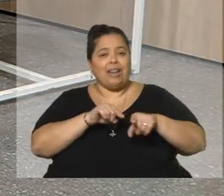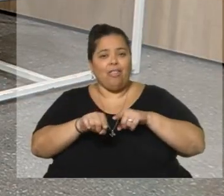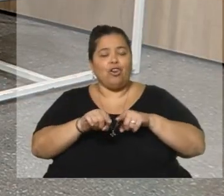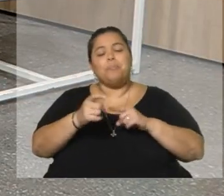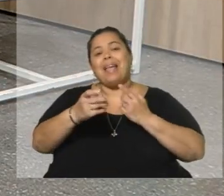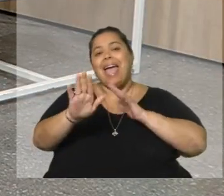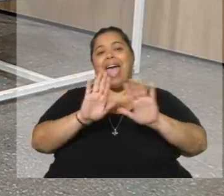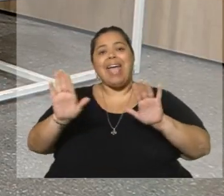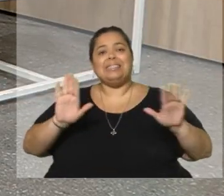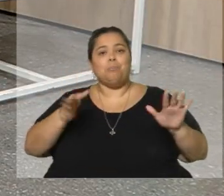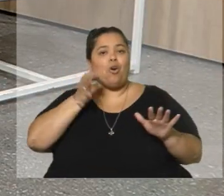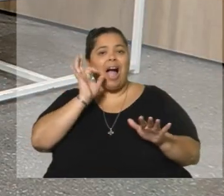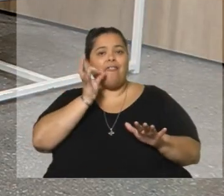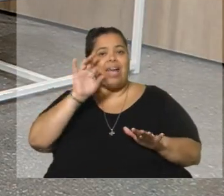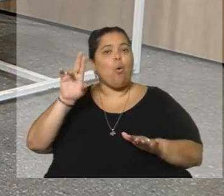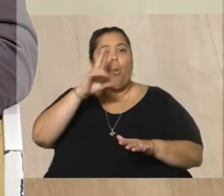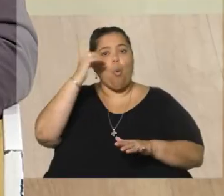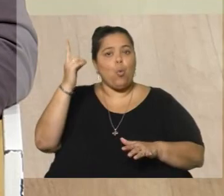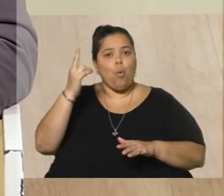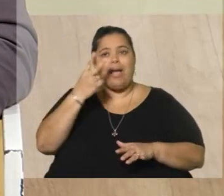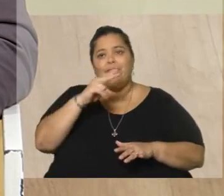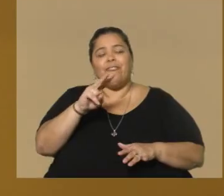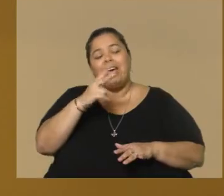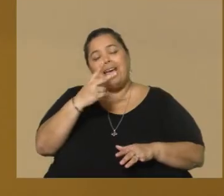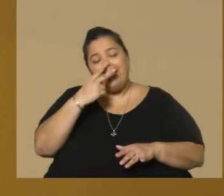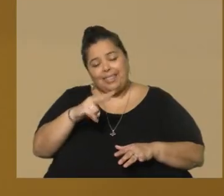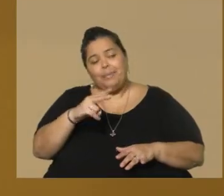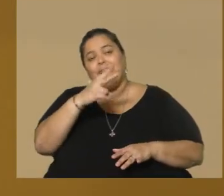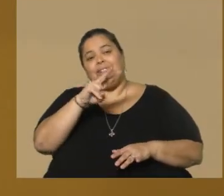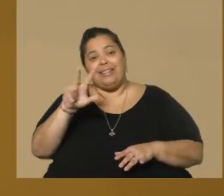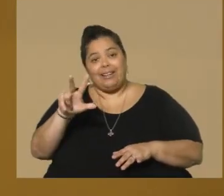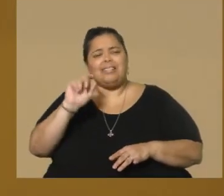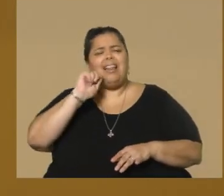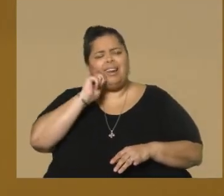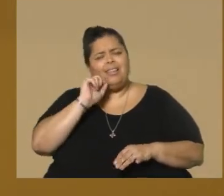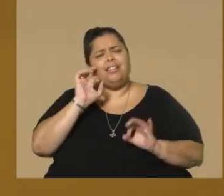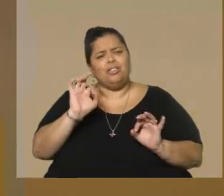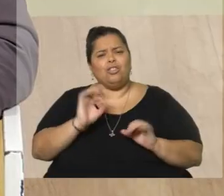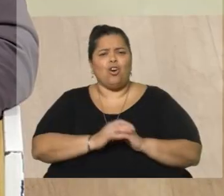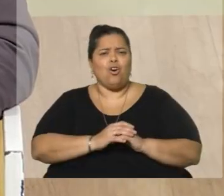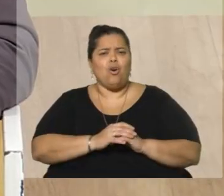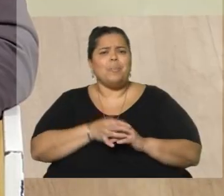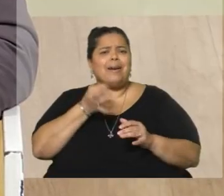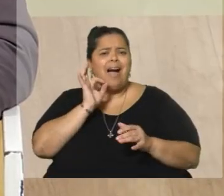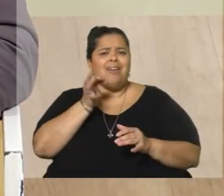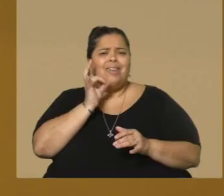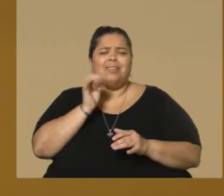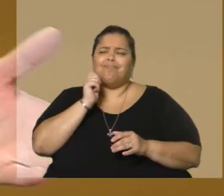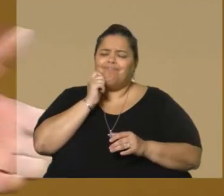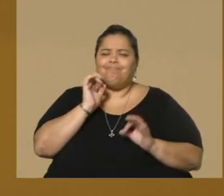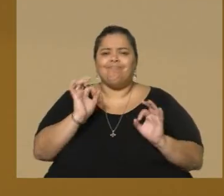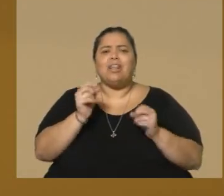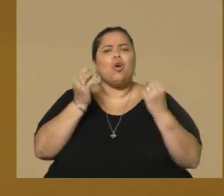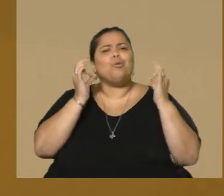2023 bienvenido Santiago un gusto Hola Cómo estás Qué lindo el café Qué producto noble cómo